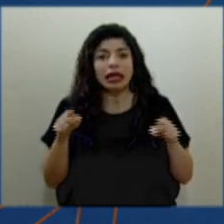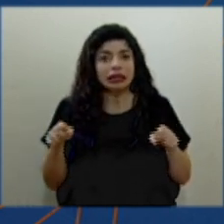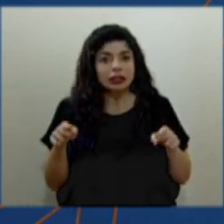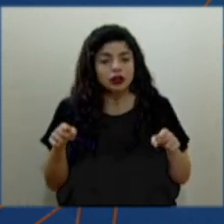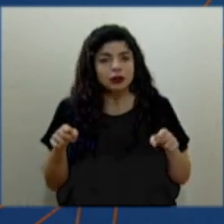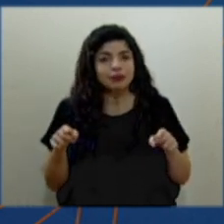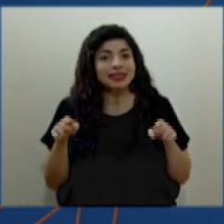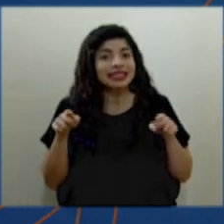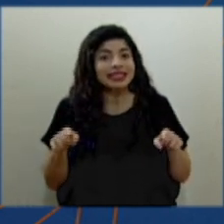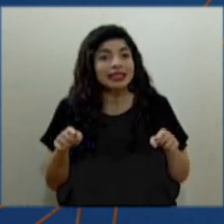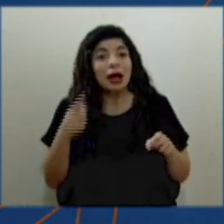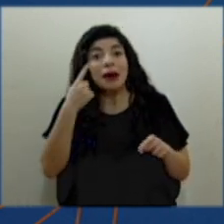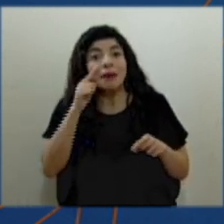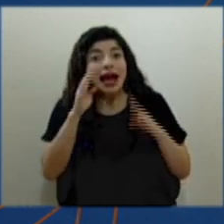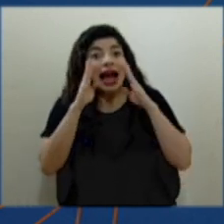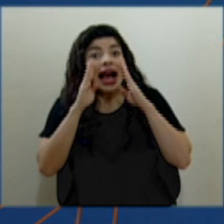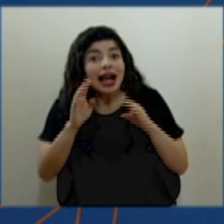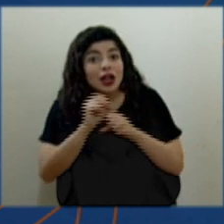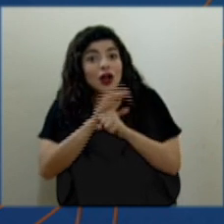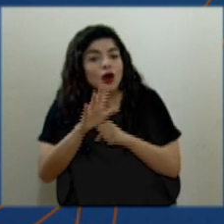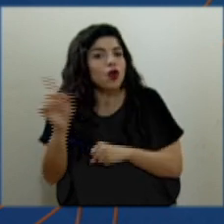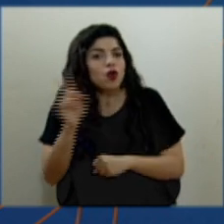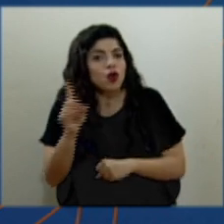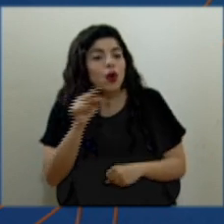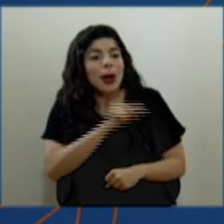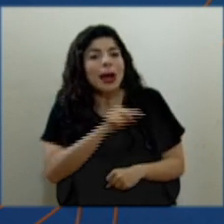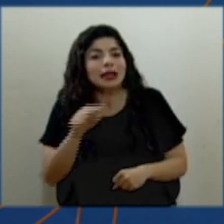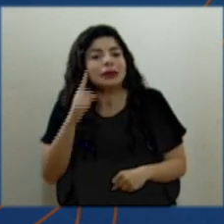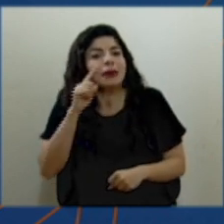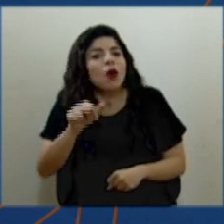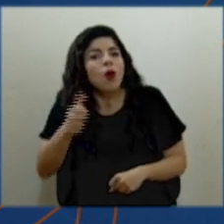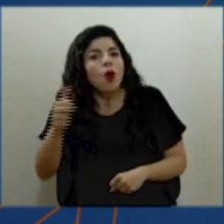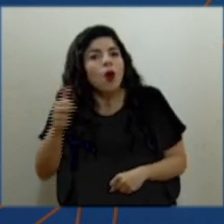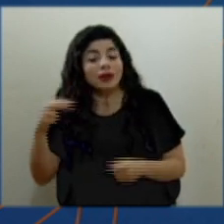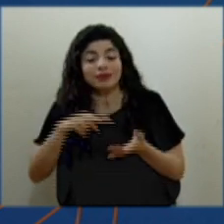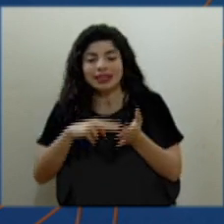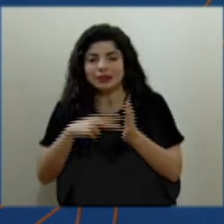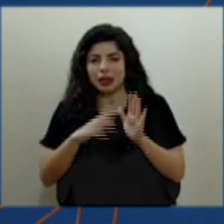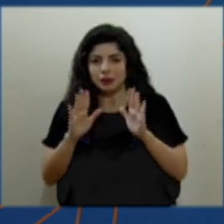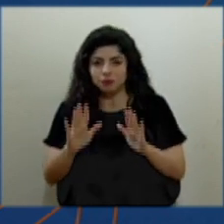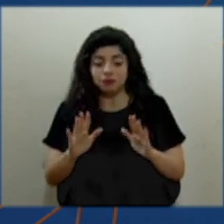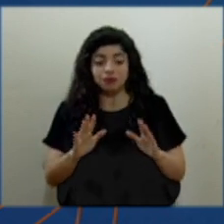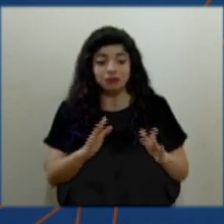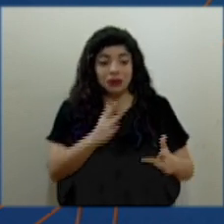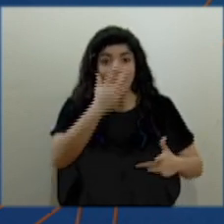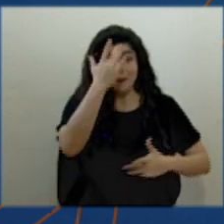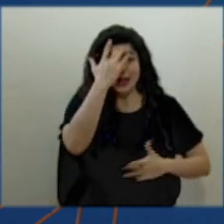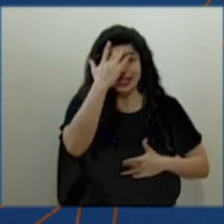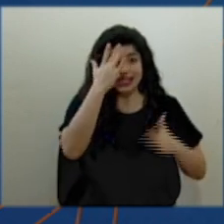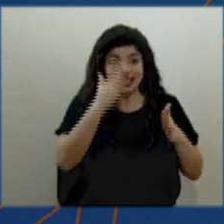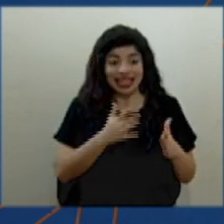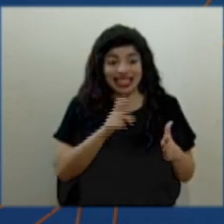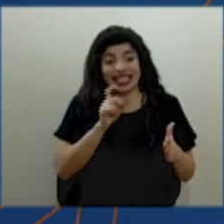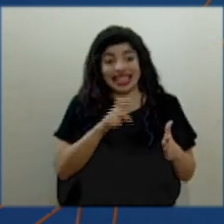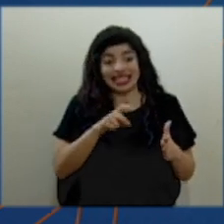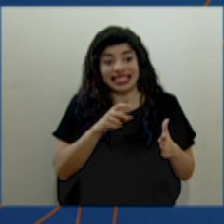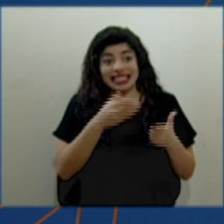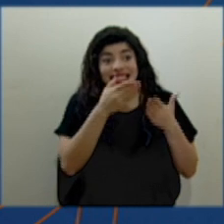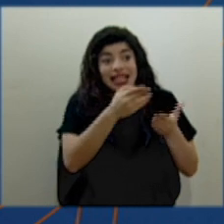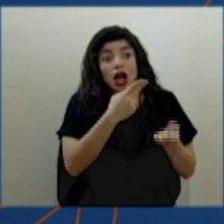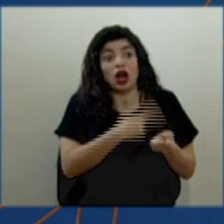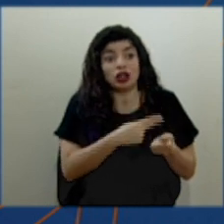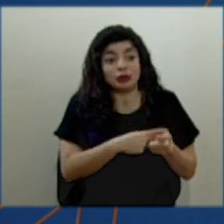recalcar, no es para la atención de pacientes COVID. Estamos desplazando pacientes que deberían estar internados en un